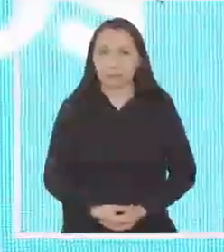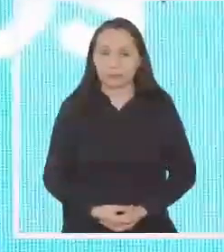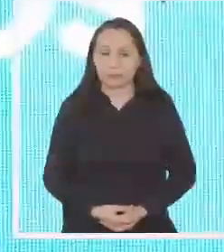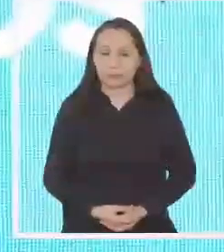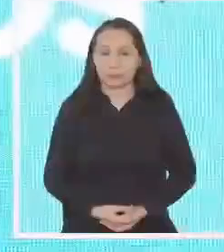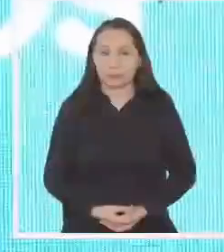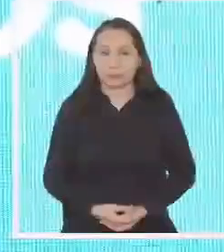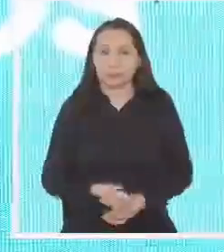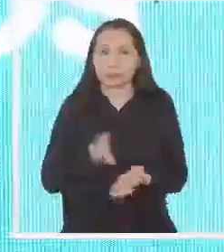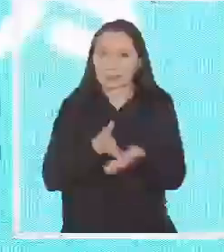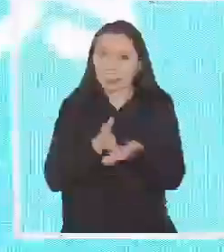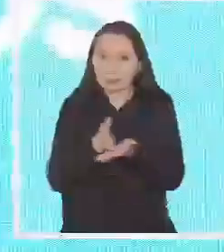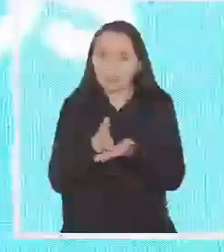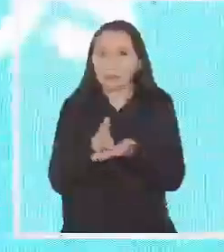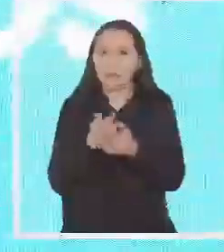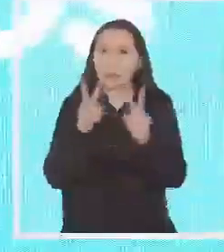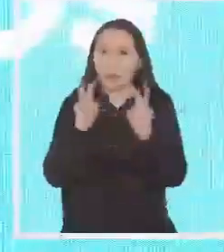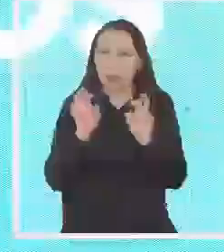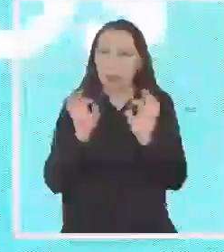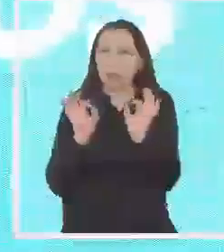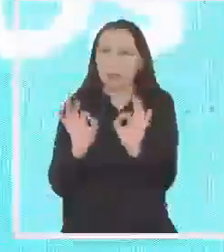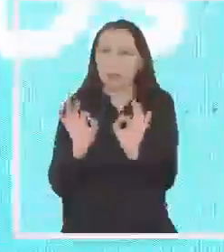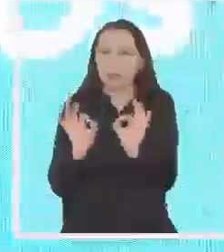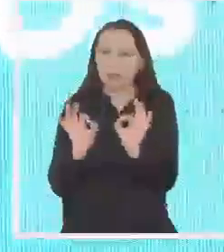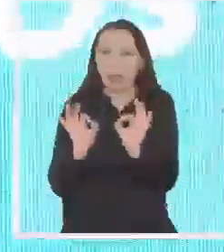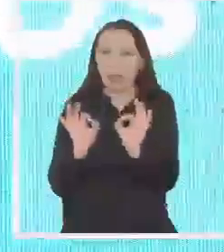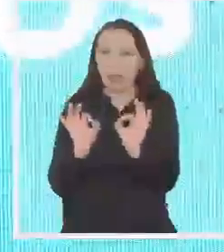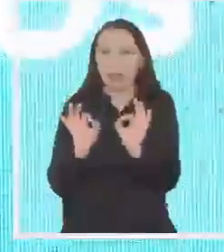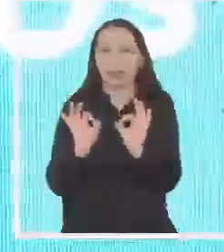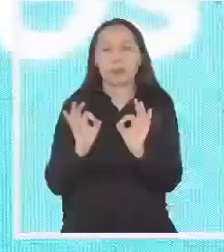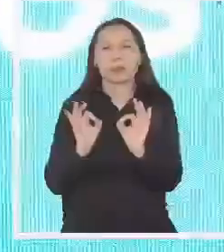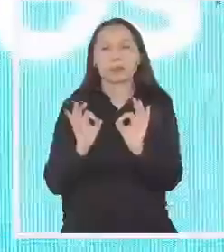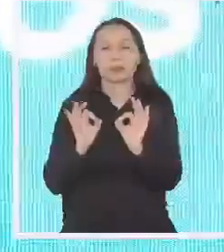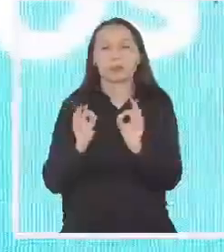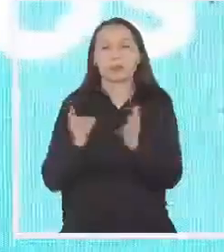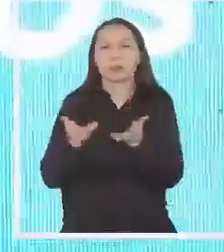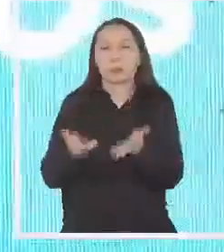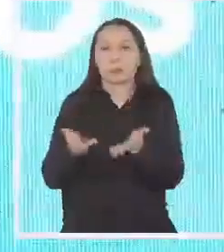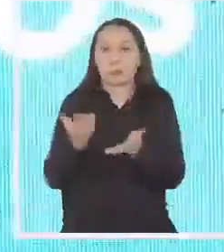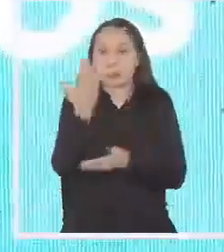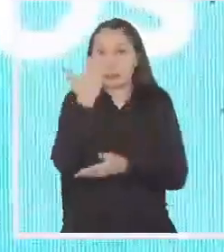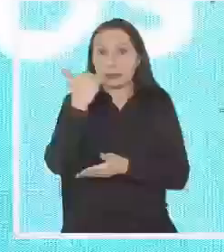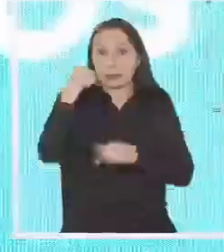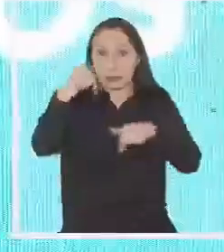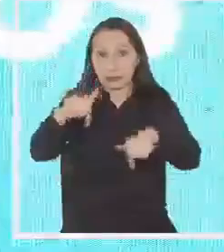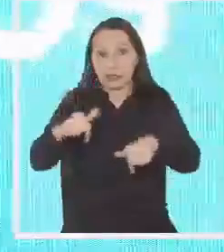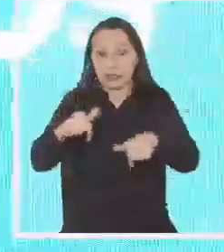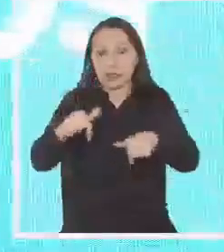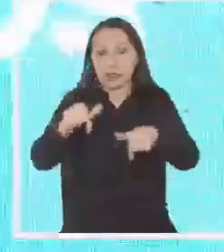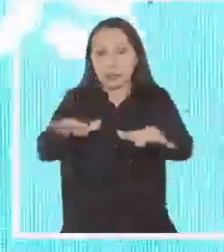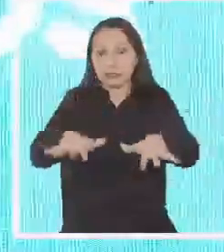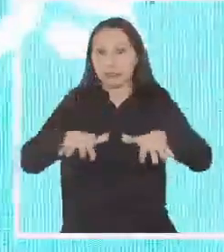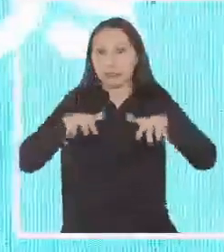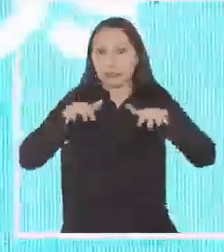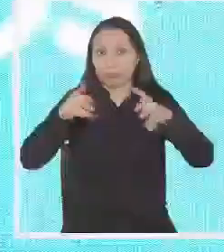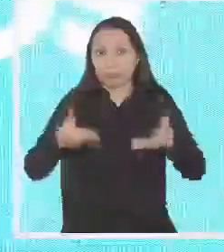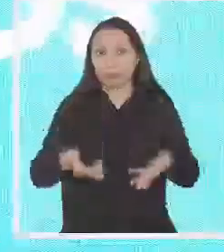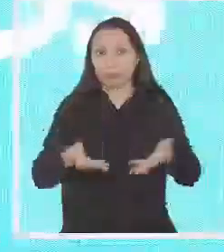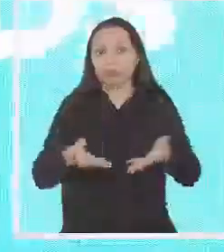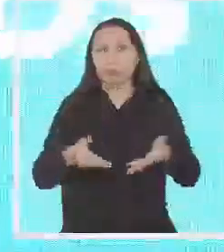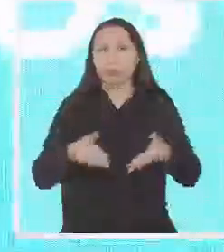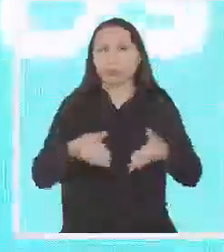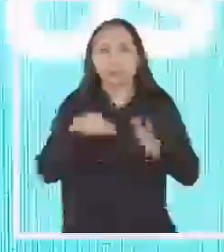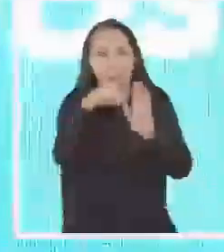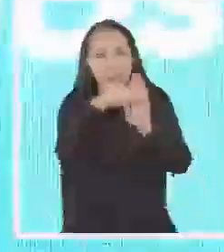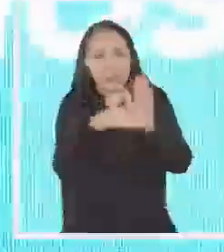entrando al área específica que nos convoca a este encuentro, una política